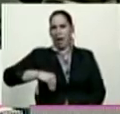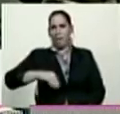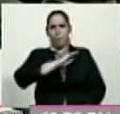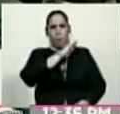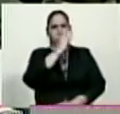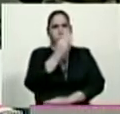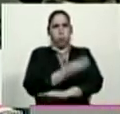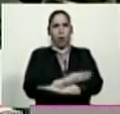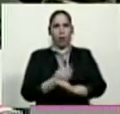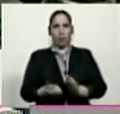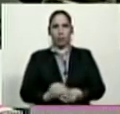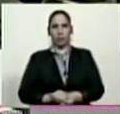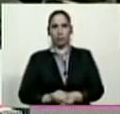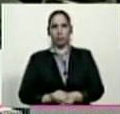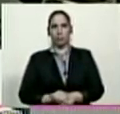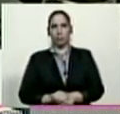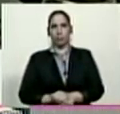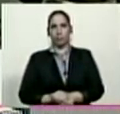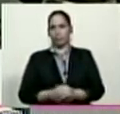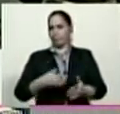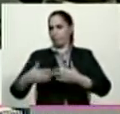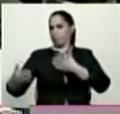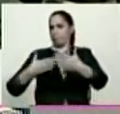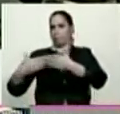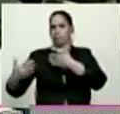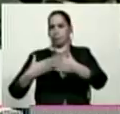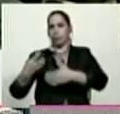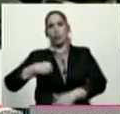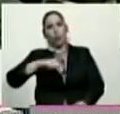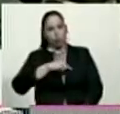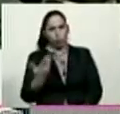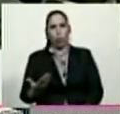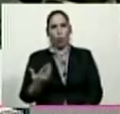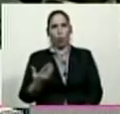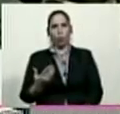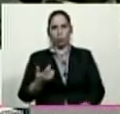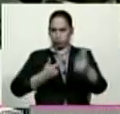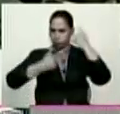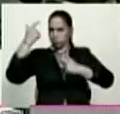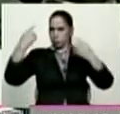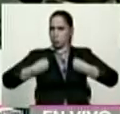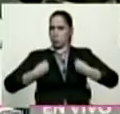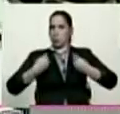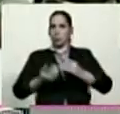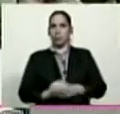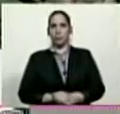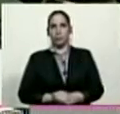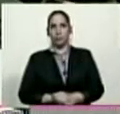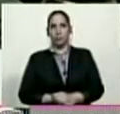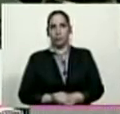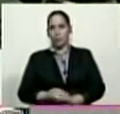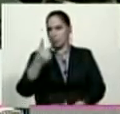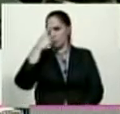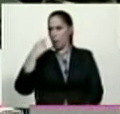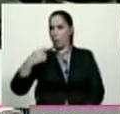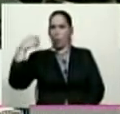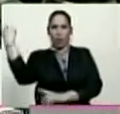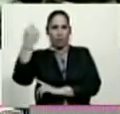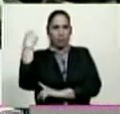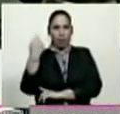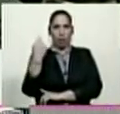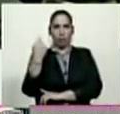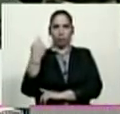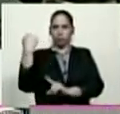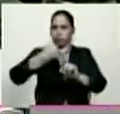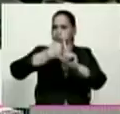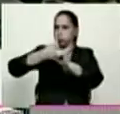que mil Rambo, que mil Superman. Nosotros somos Chávez vivo. Nosotros somos Zamora en los llanos,